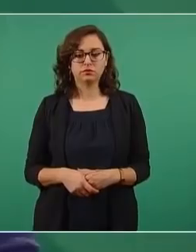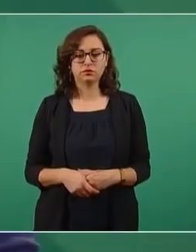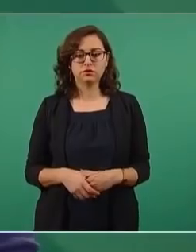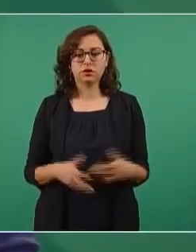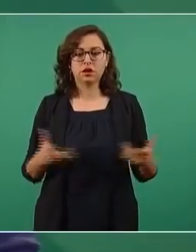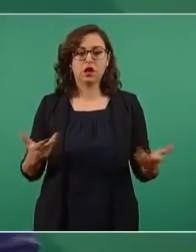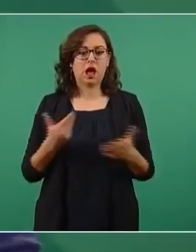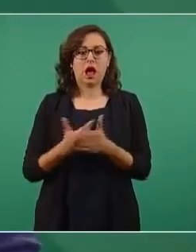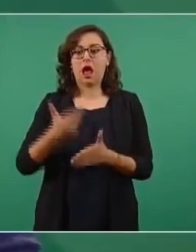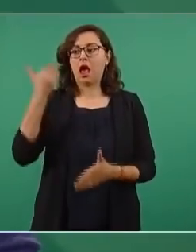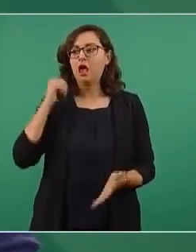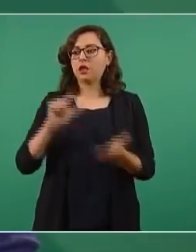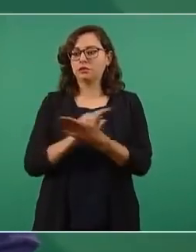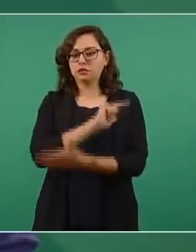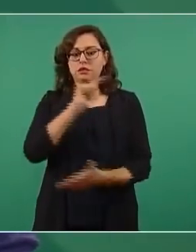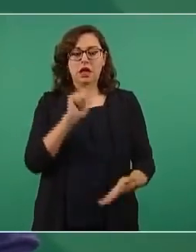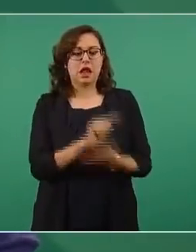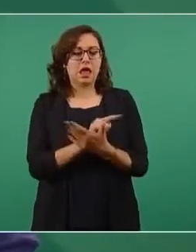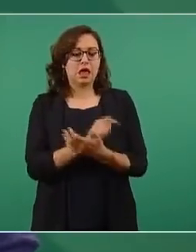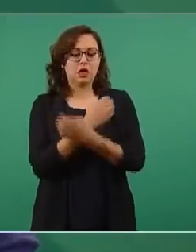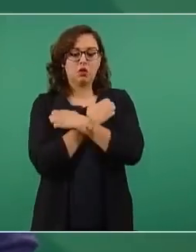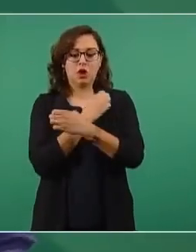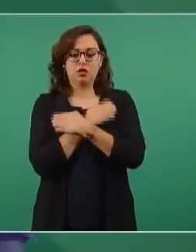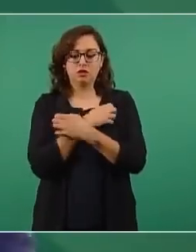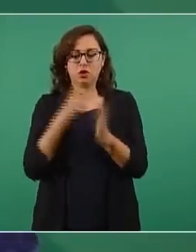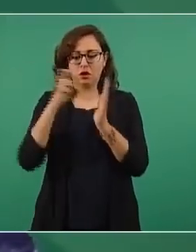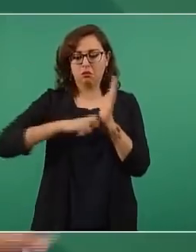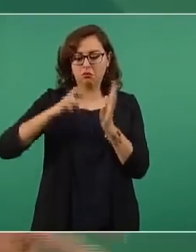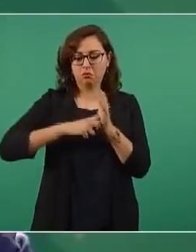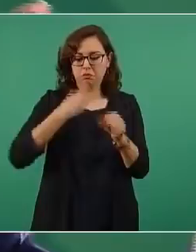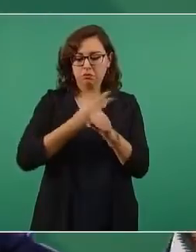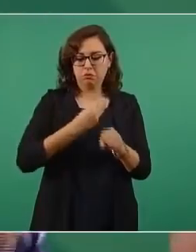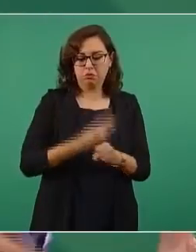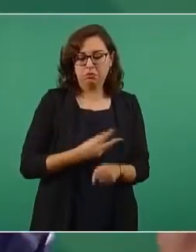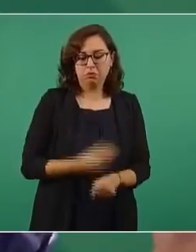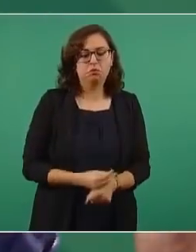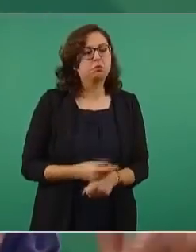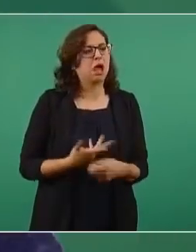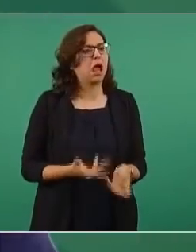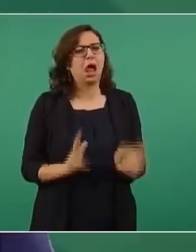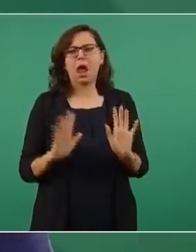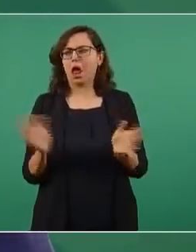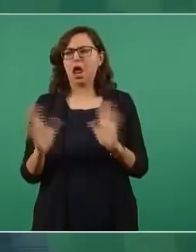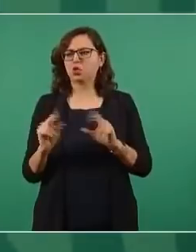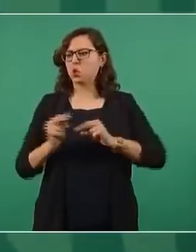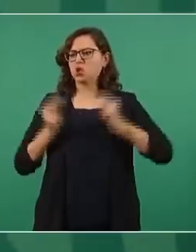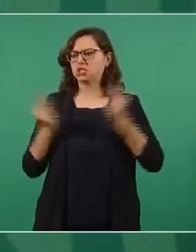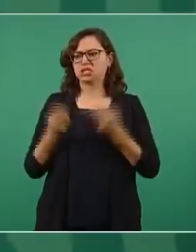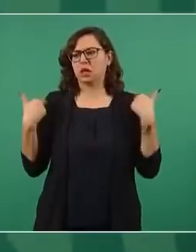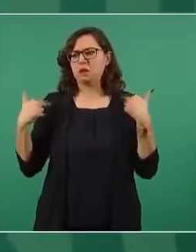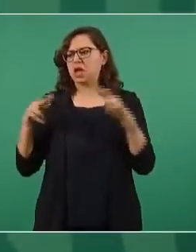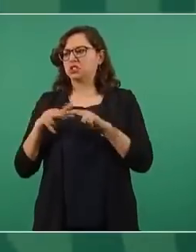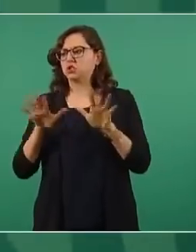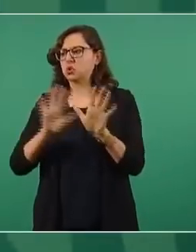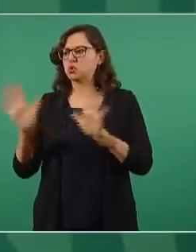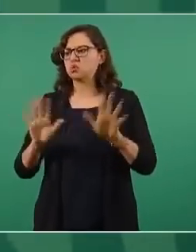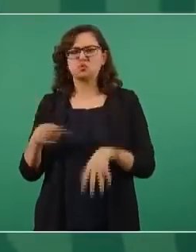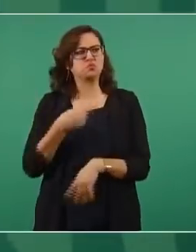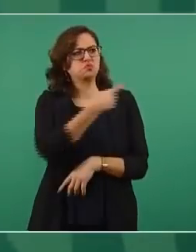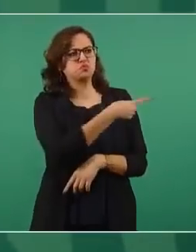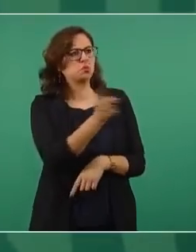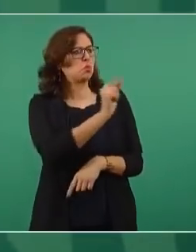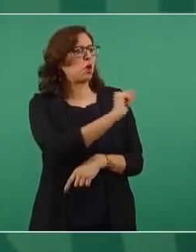llamada reforma educativa, de que cualquiera podía ser maestro y